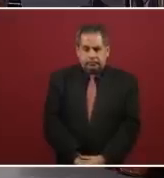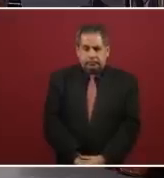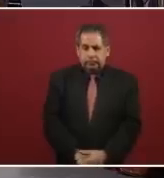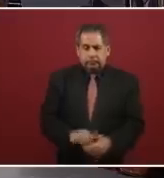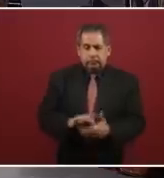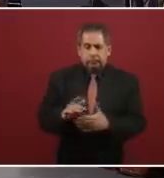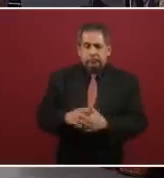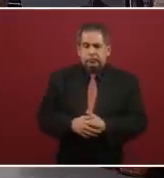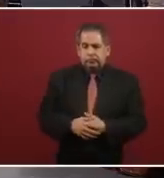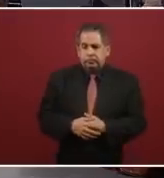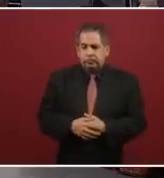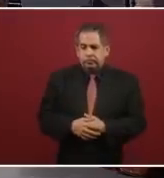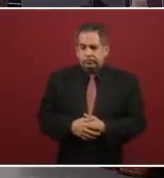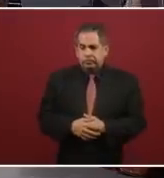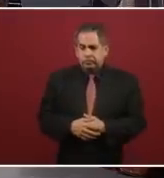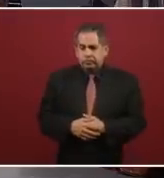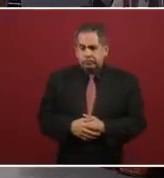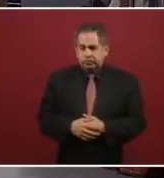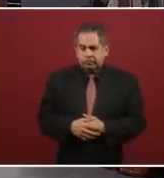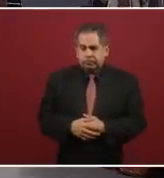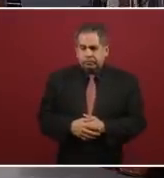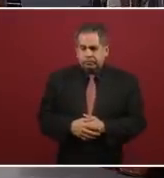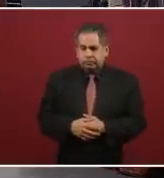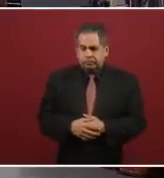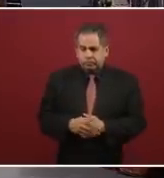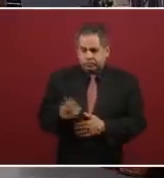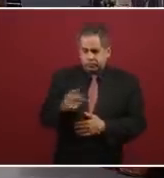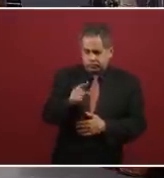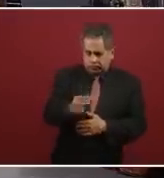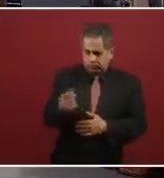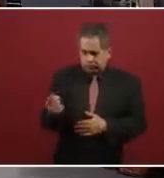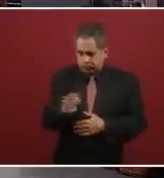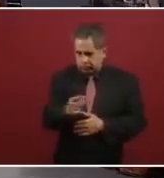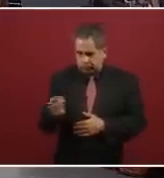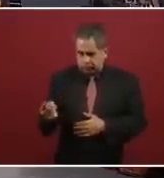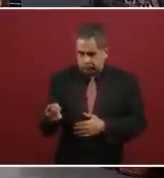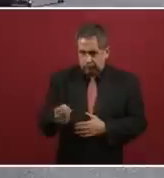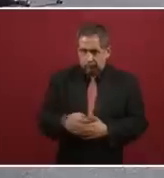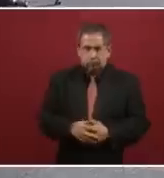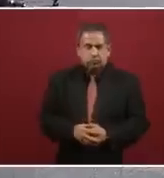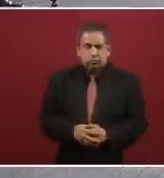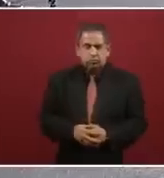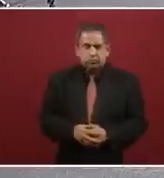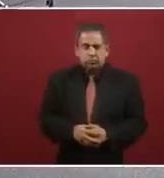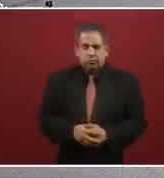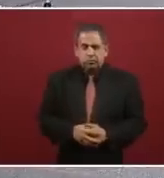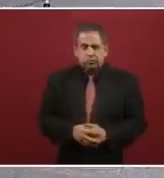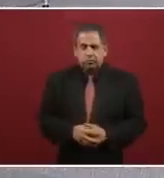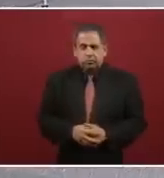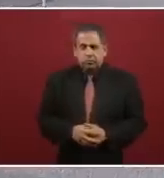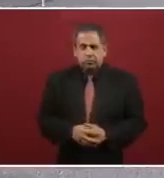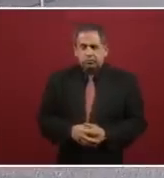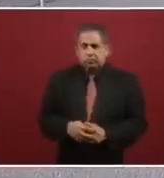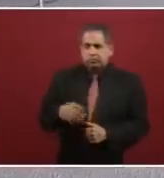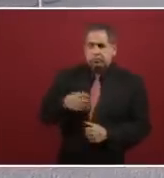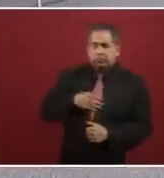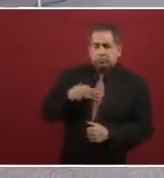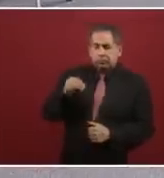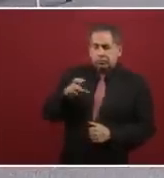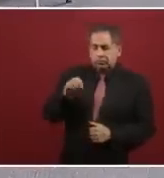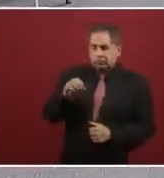Buenos días. Presidente, buenos días. Los dos. Uno, perdón. Marco Antonio Olvera, de Radio Latino